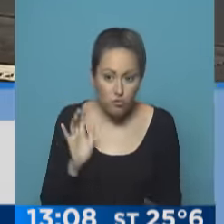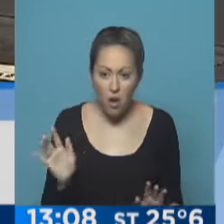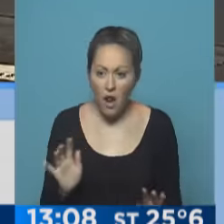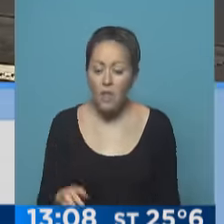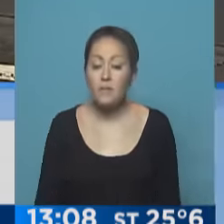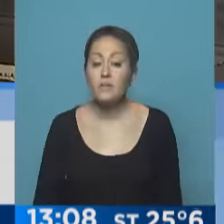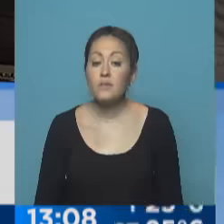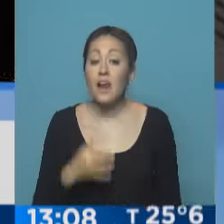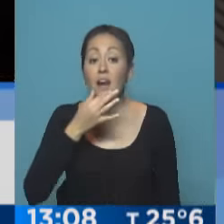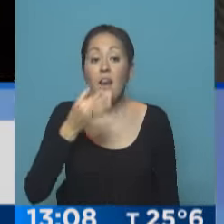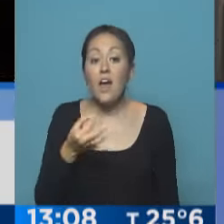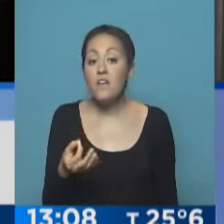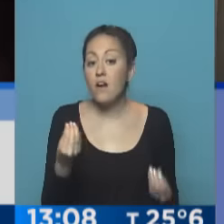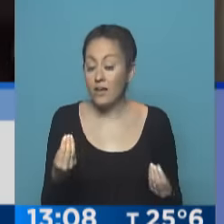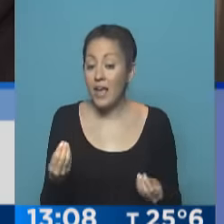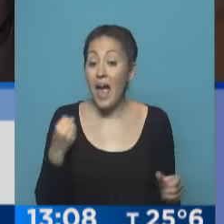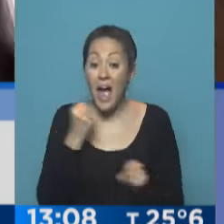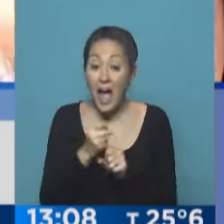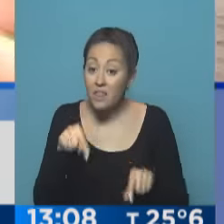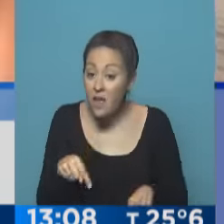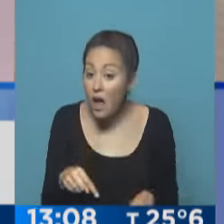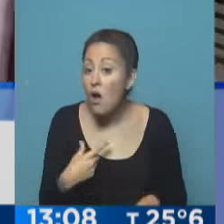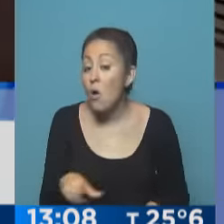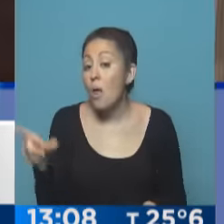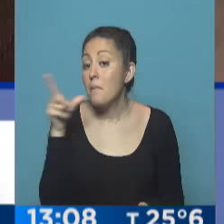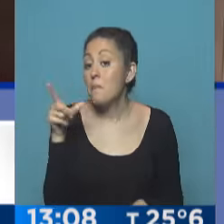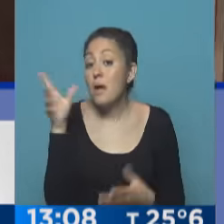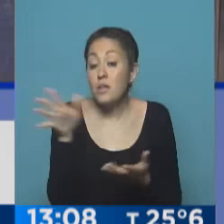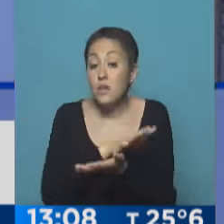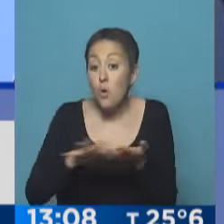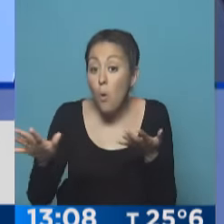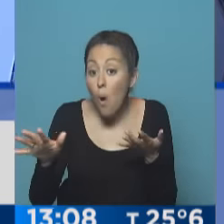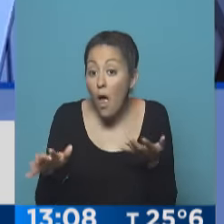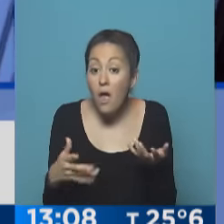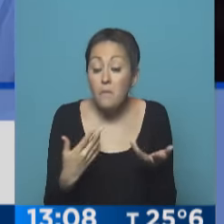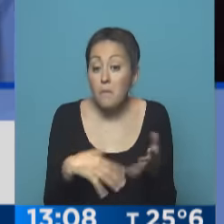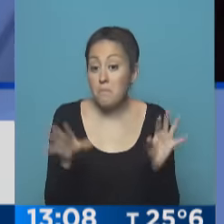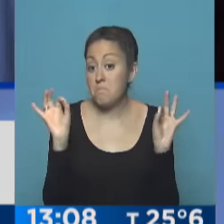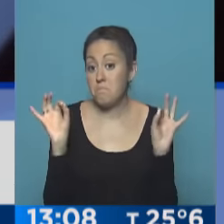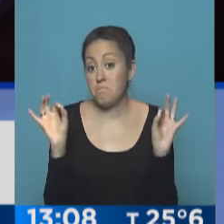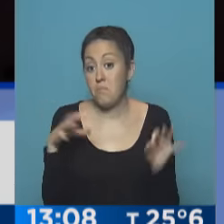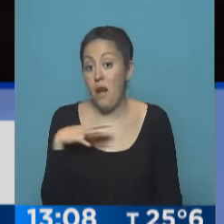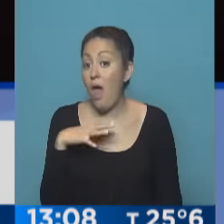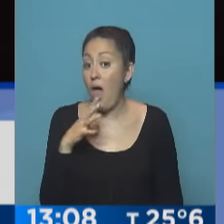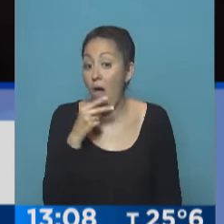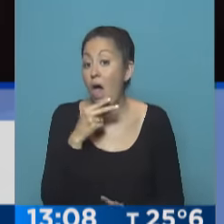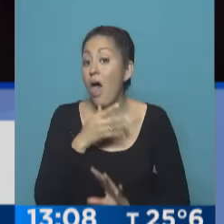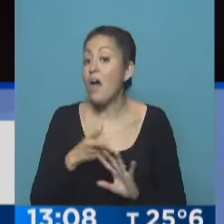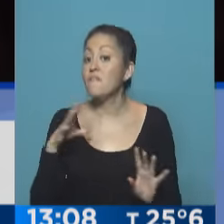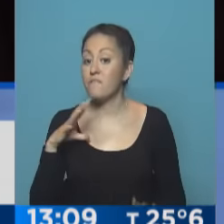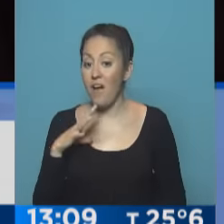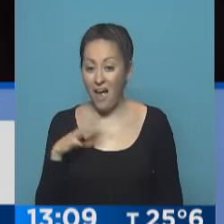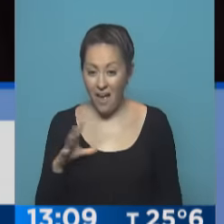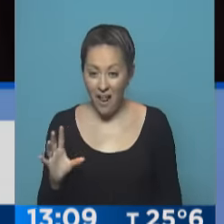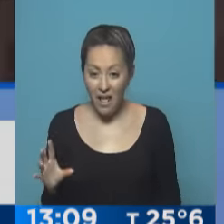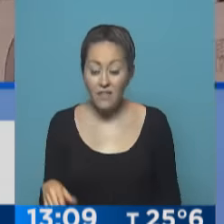austín es que eh Por ahora uno diría que el nuevo régimen todavía no debutó del todo porque eh No están liquidando los